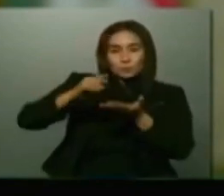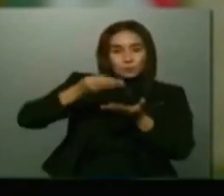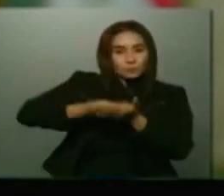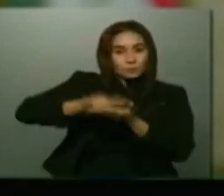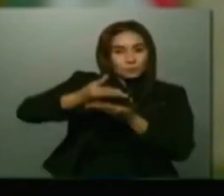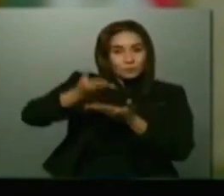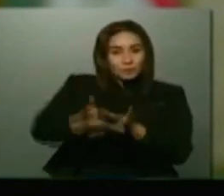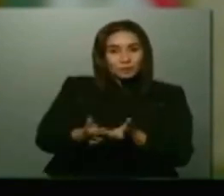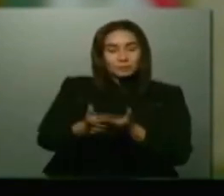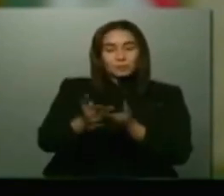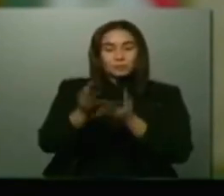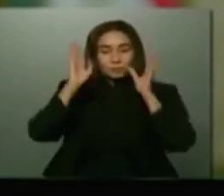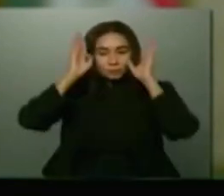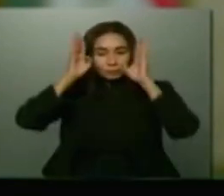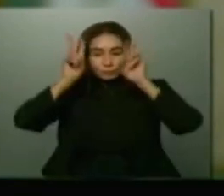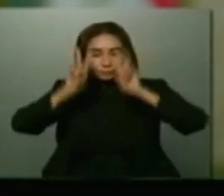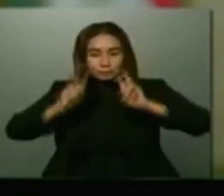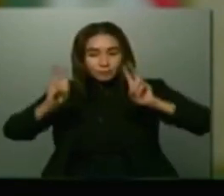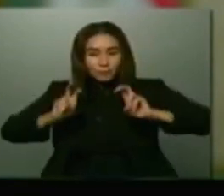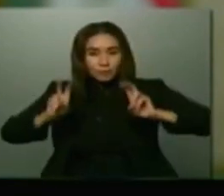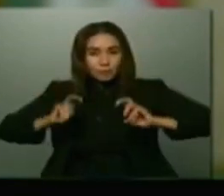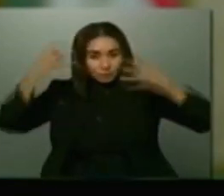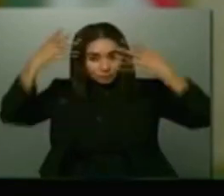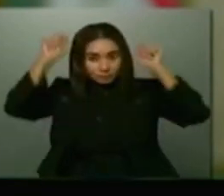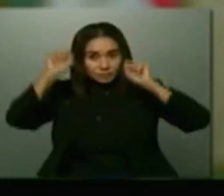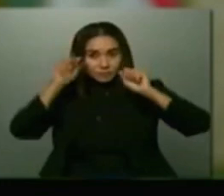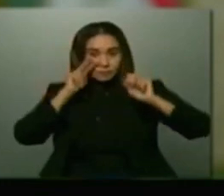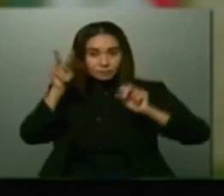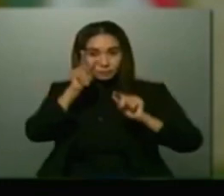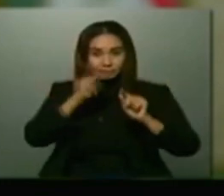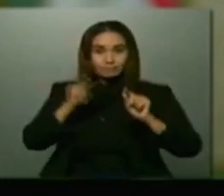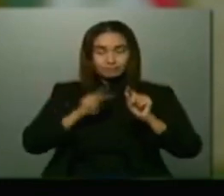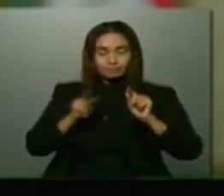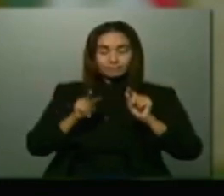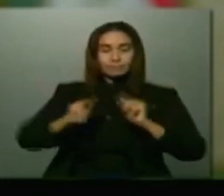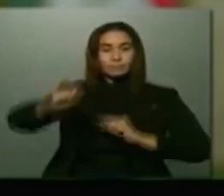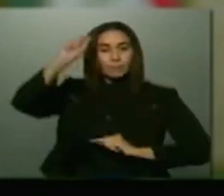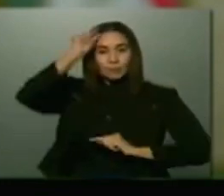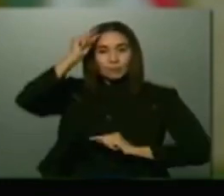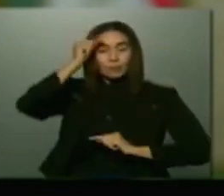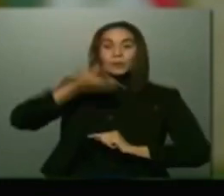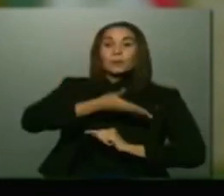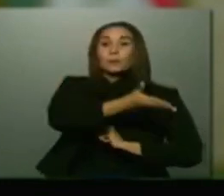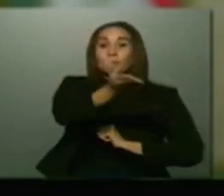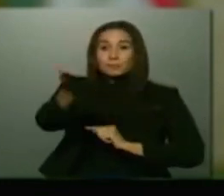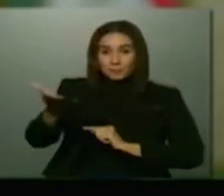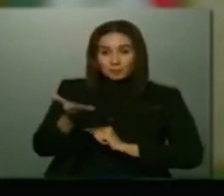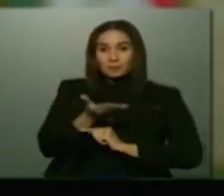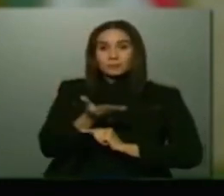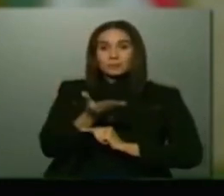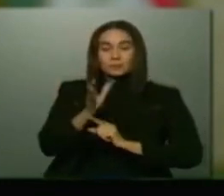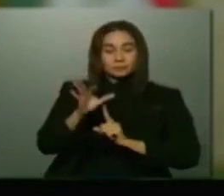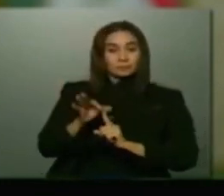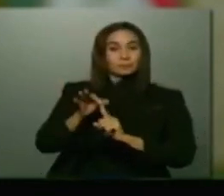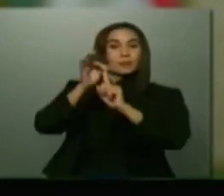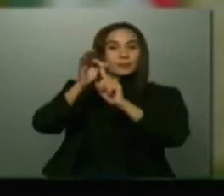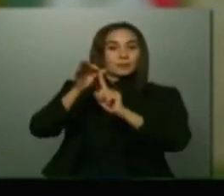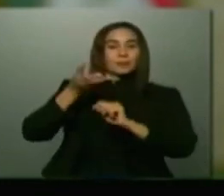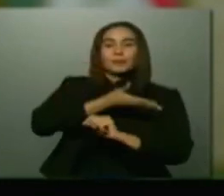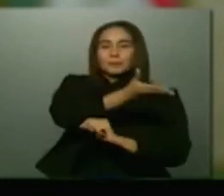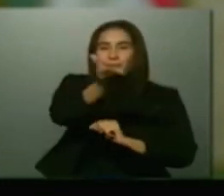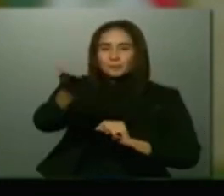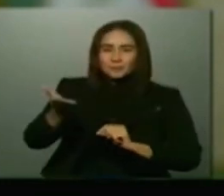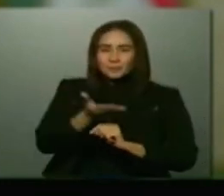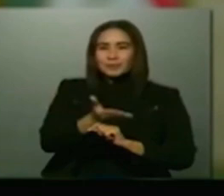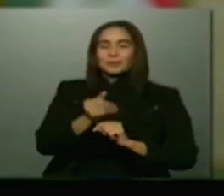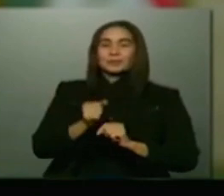gasto que no esté bajo la lupa de este presidente. Gobierno para ustedes, exclusivamente para